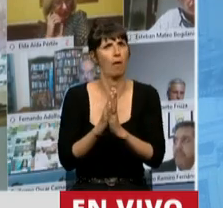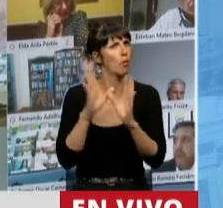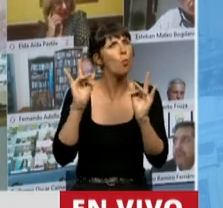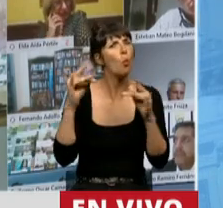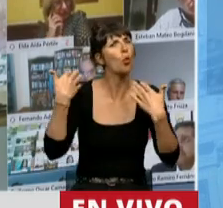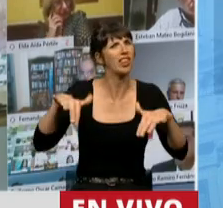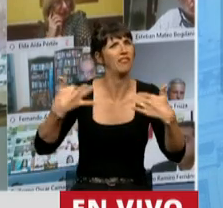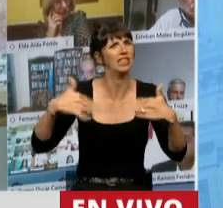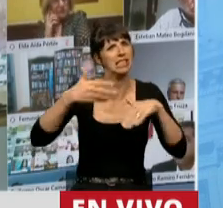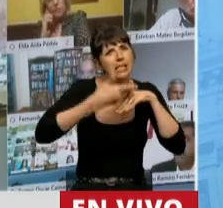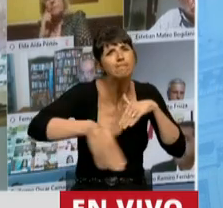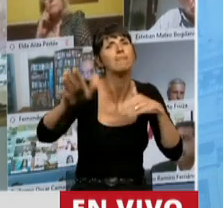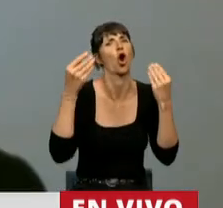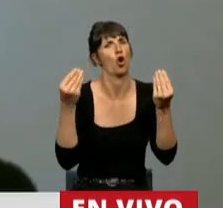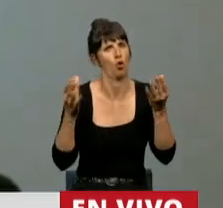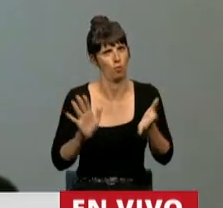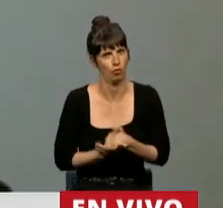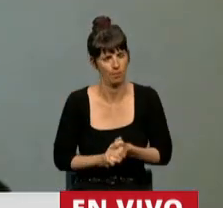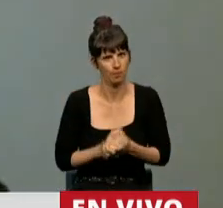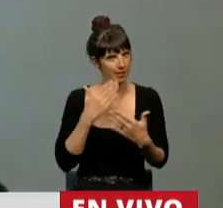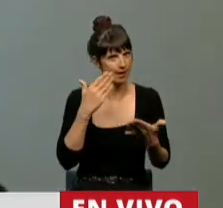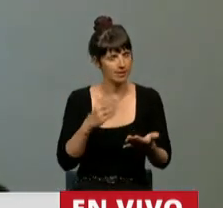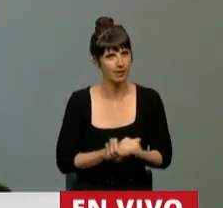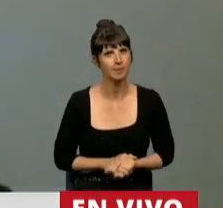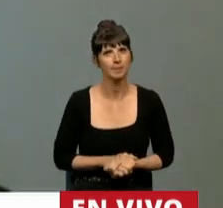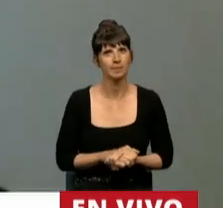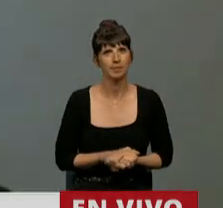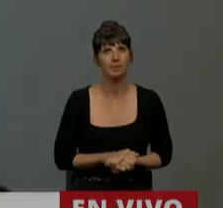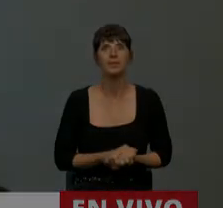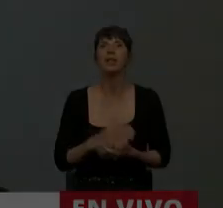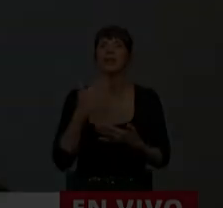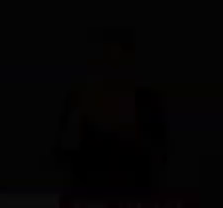construirlo. Gracias, señor presidente. Gracias a usted, diputado.